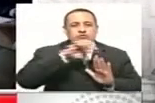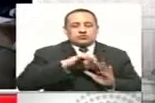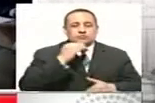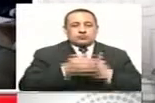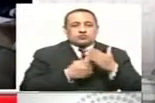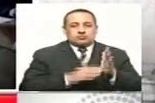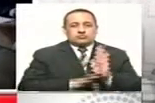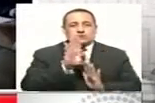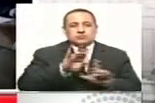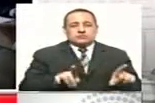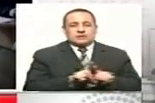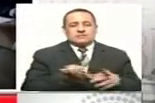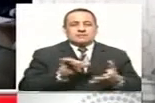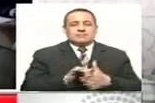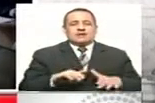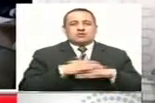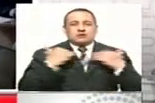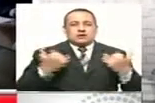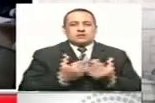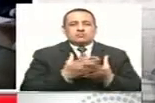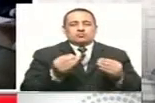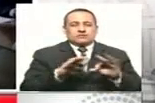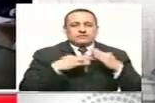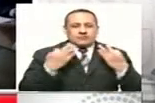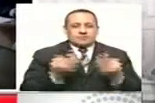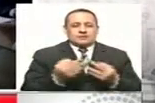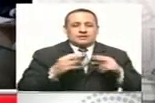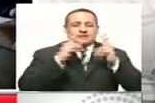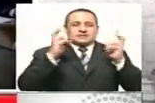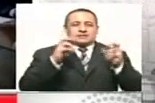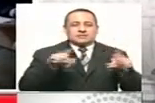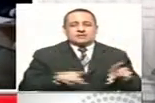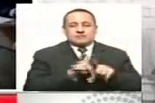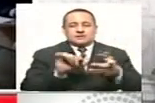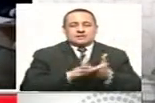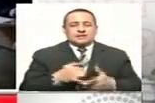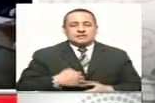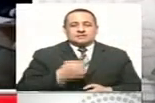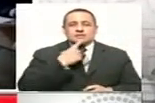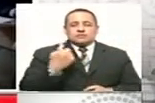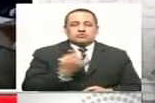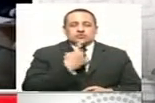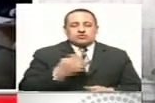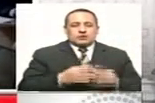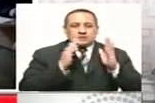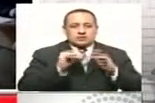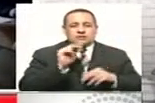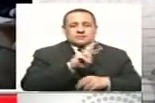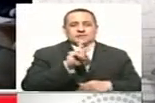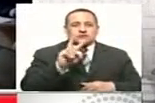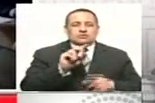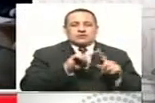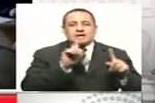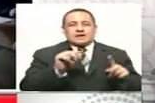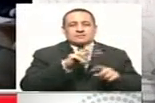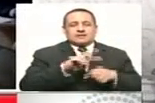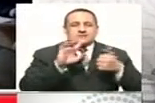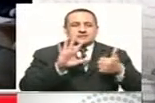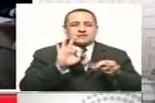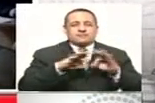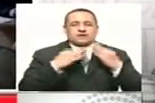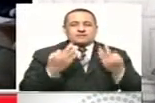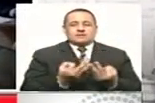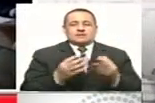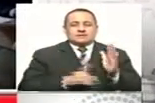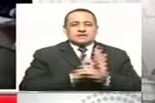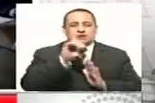productivos, afectaría a las familias. En teoría, estaríamos solamente atendiendo el 22 a 26 familias en